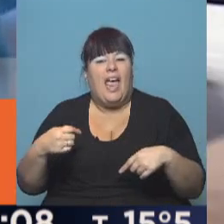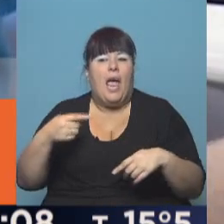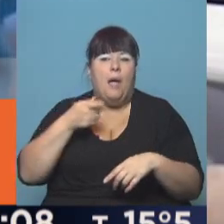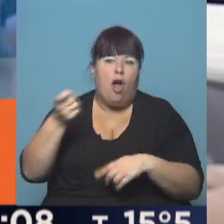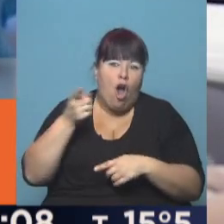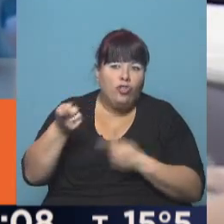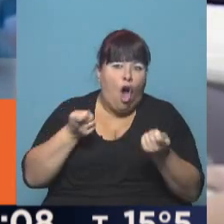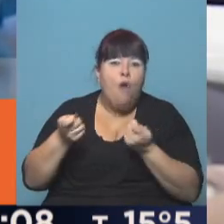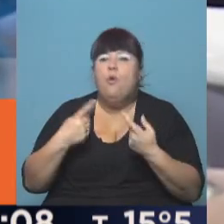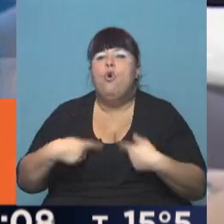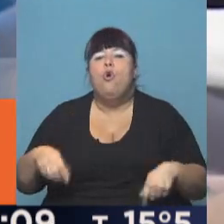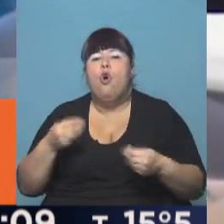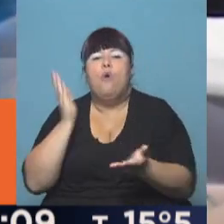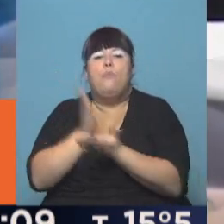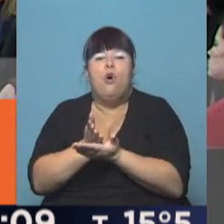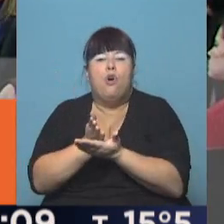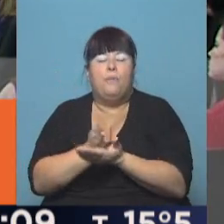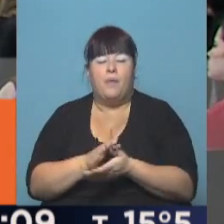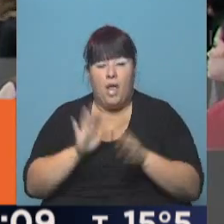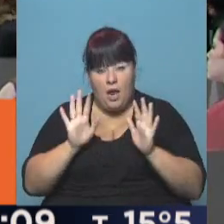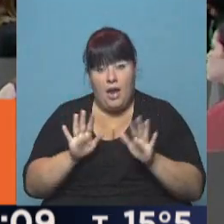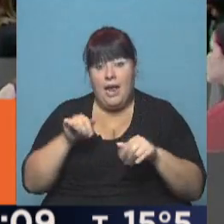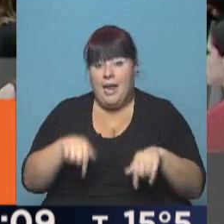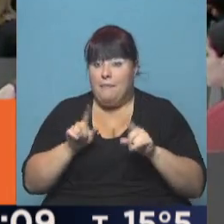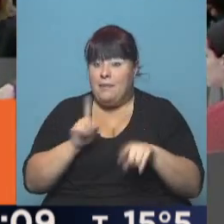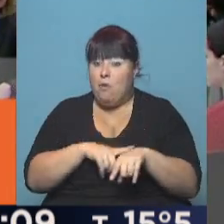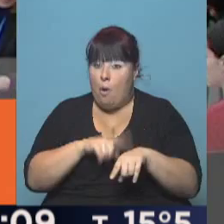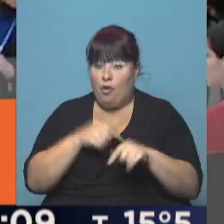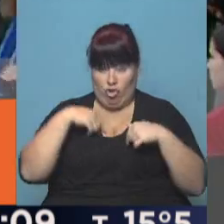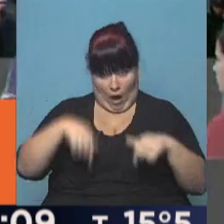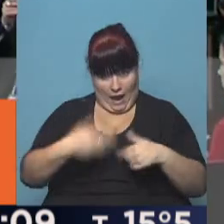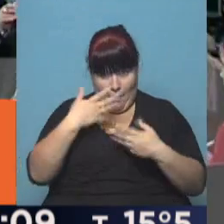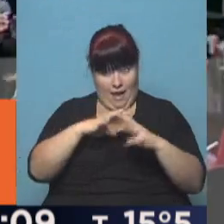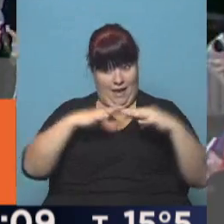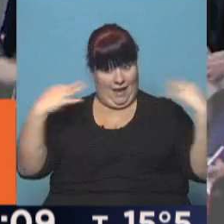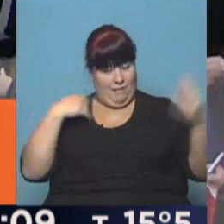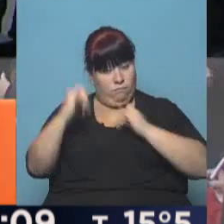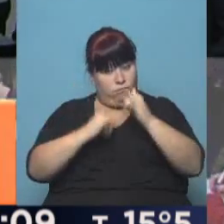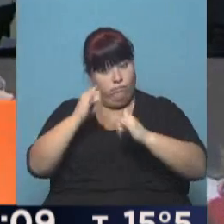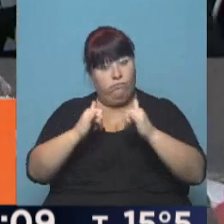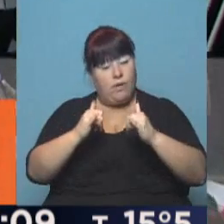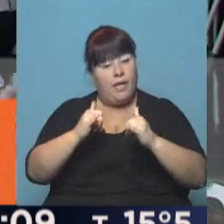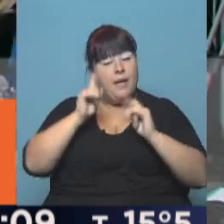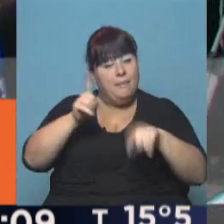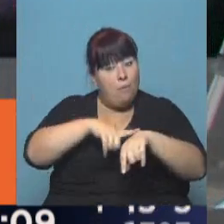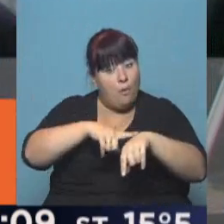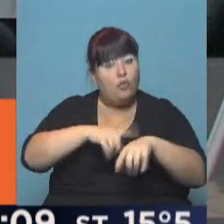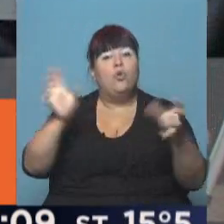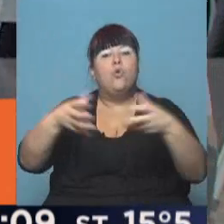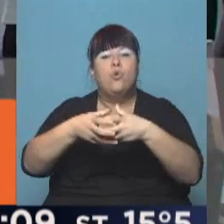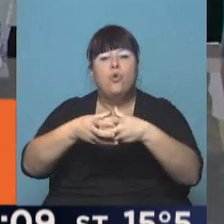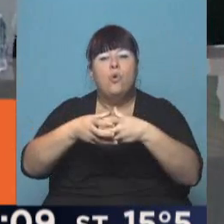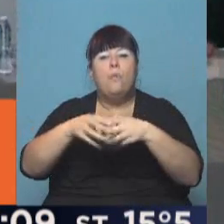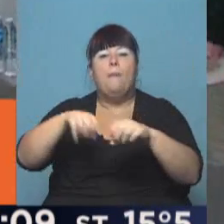al comercio o cómo serían estas sanciones? Bueno, en este mismo momento, mientras yo estoy hablando con ustedes, el grupo